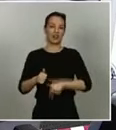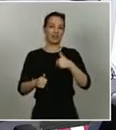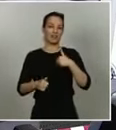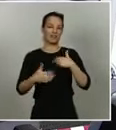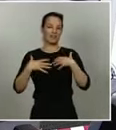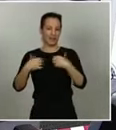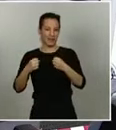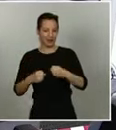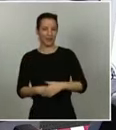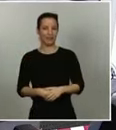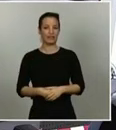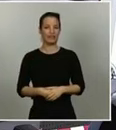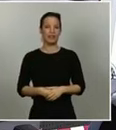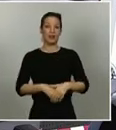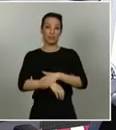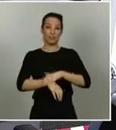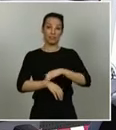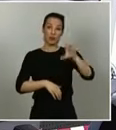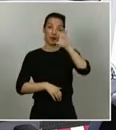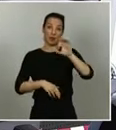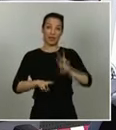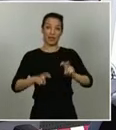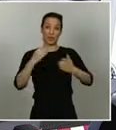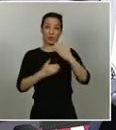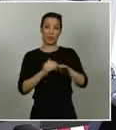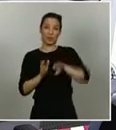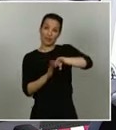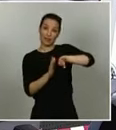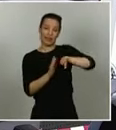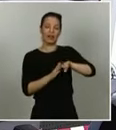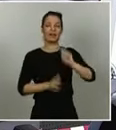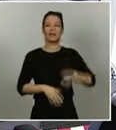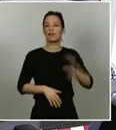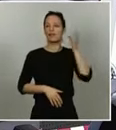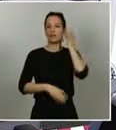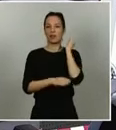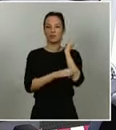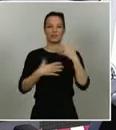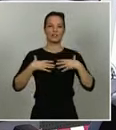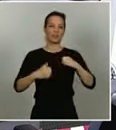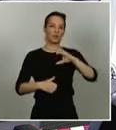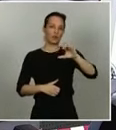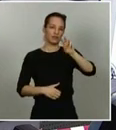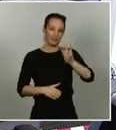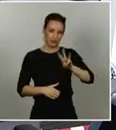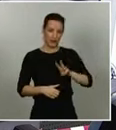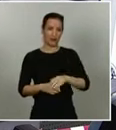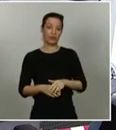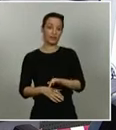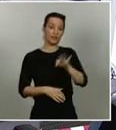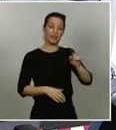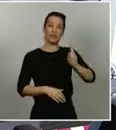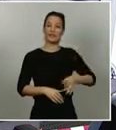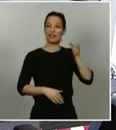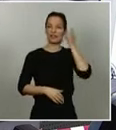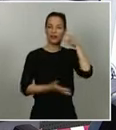y a la izquierda del ministro de Ciencia e Innovación están la directora del Instituto de Salud, Carlos III, Raquel Yoti, y la directora del Centro Nacional